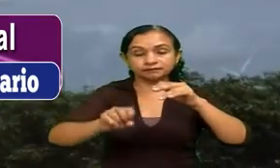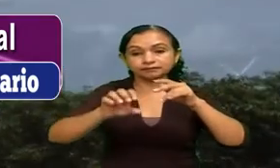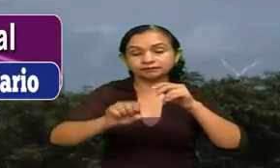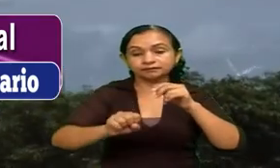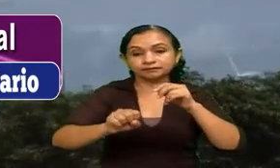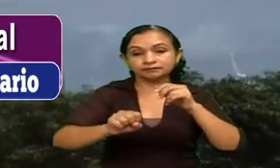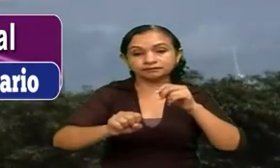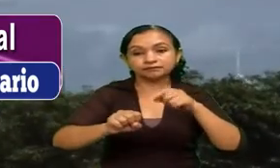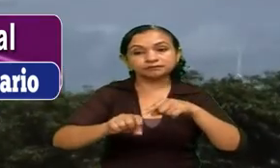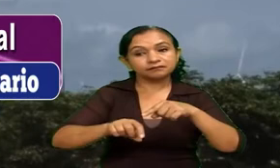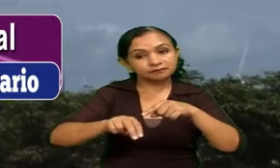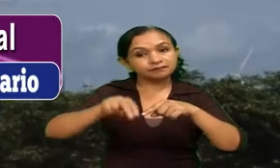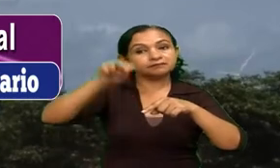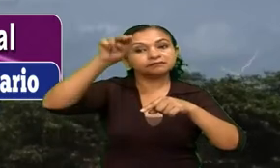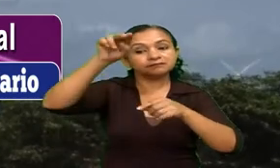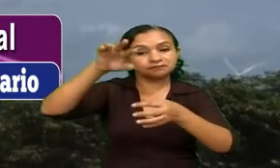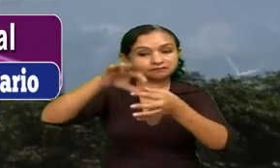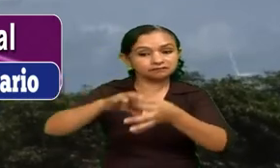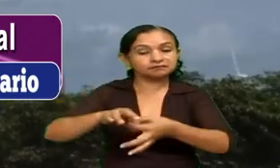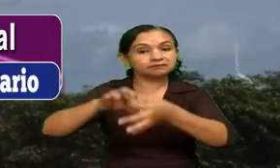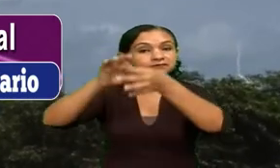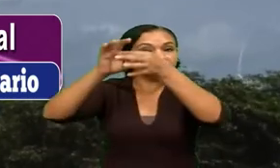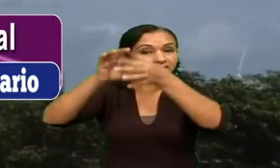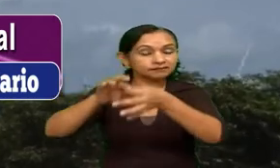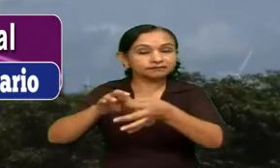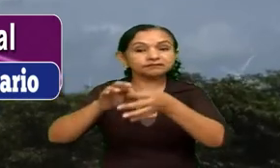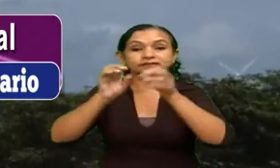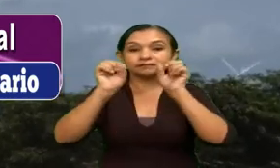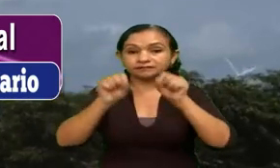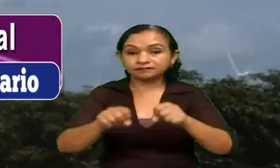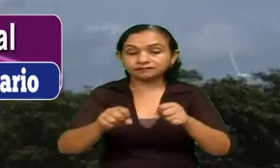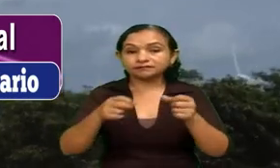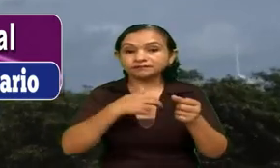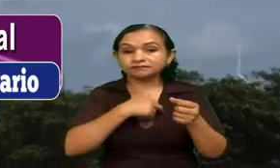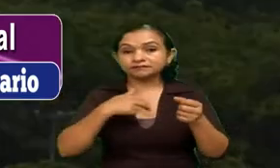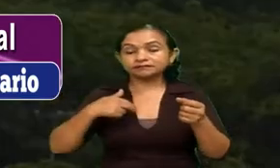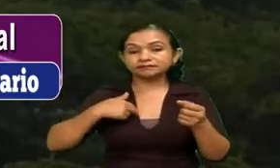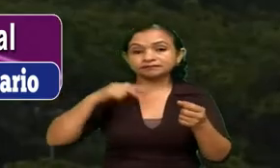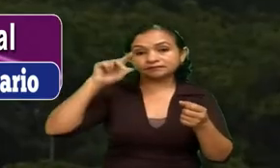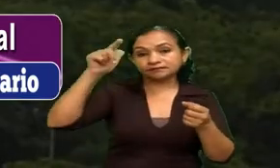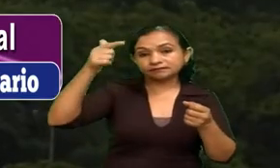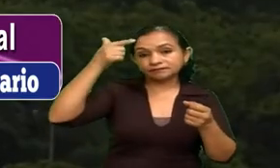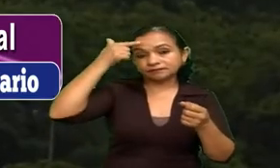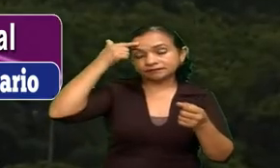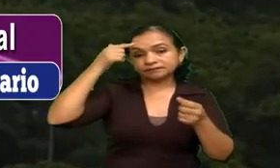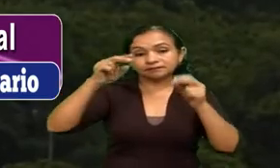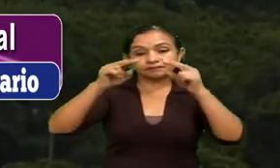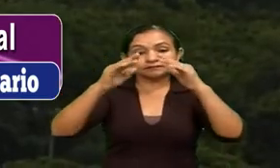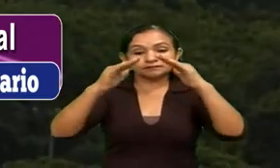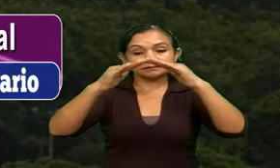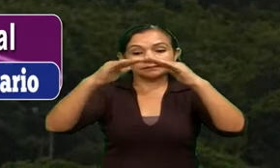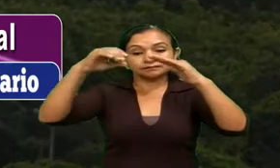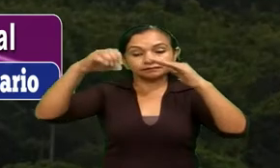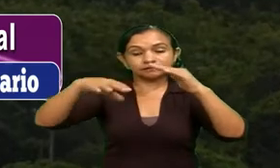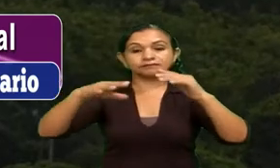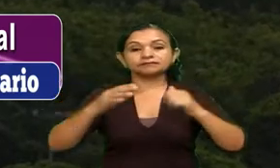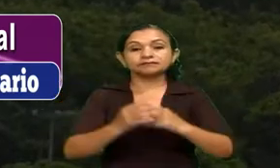norte, ¿verdad? Pero también, ¿qué hace nuestro gobierno en el sector eléctrico? Agarra la